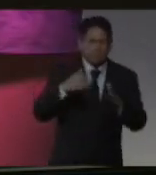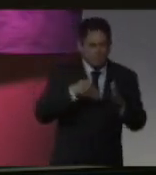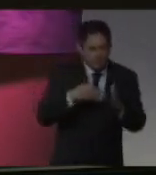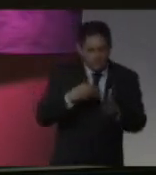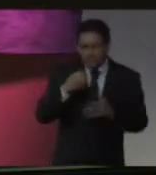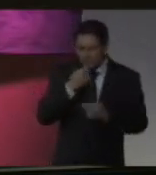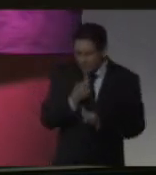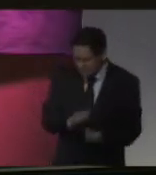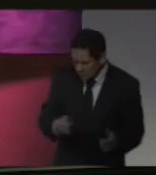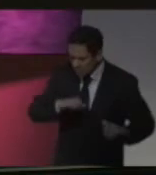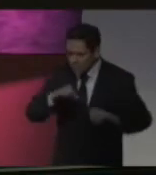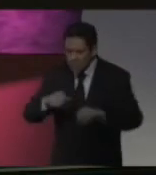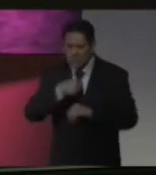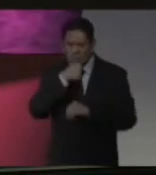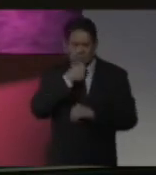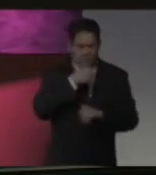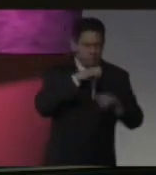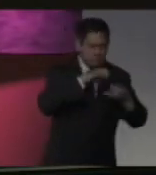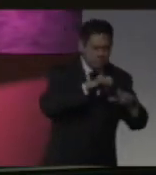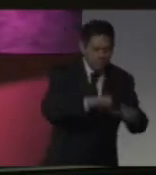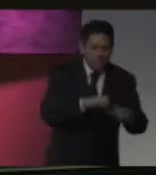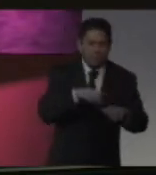los niños, cuidar a los ancianos.